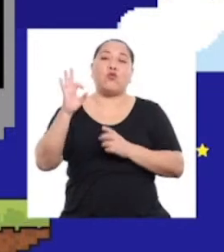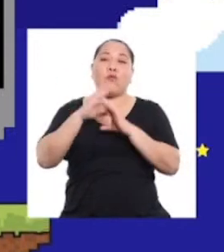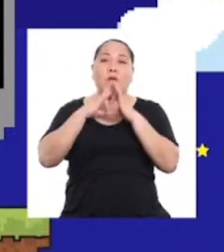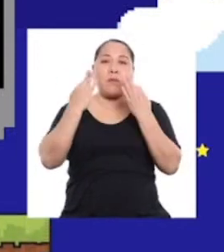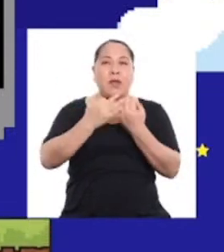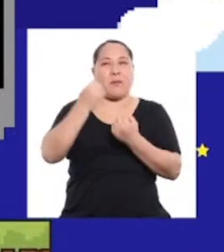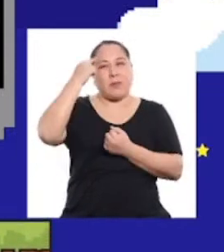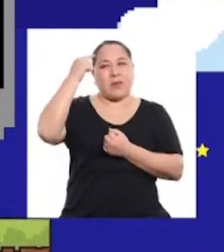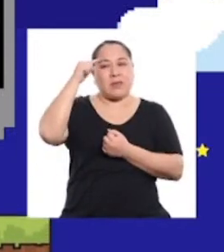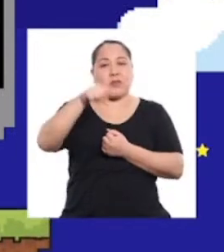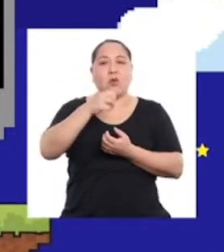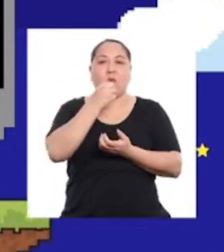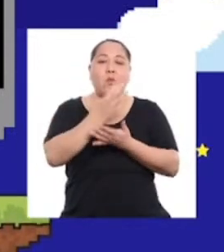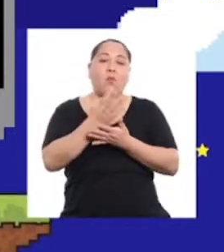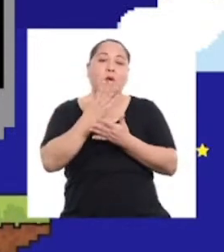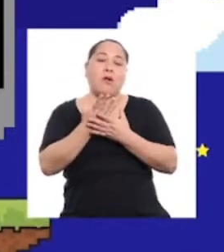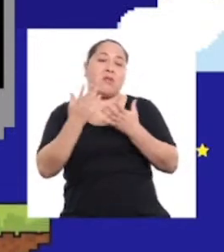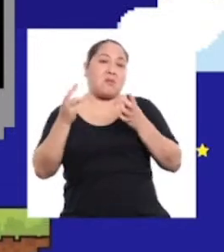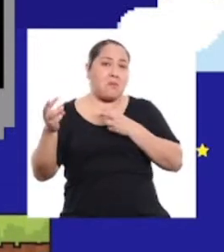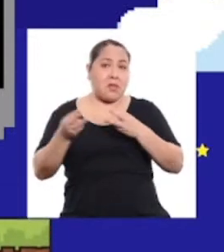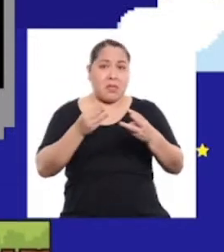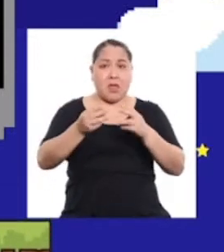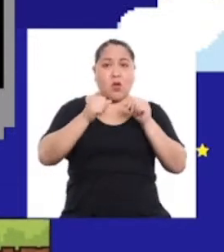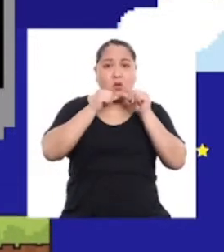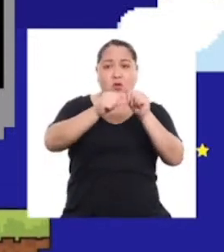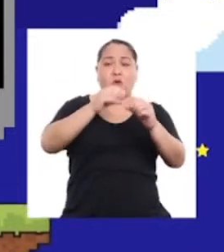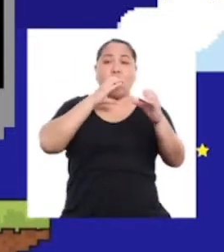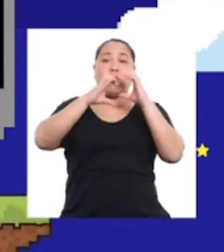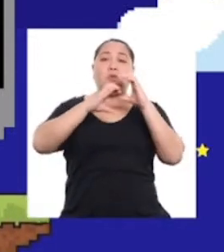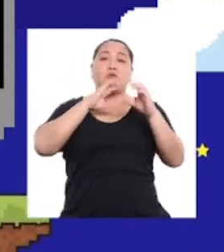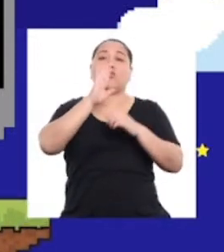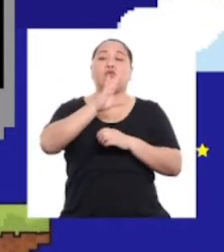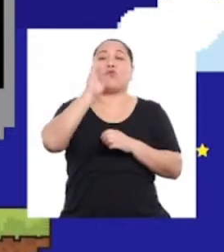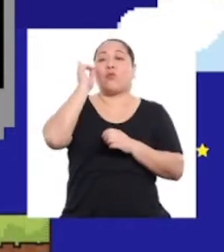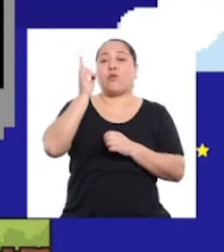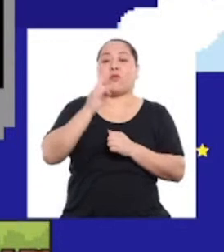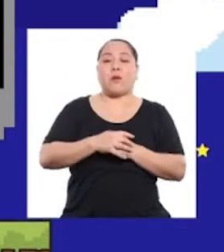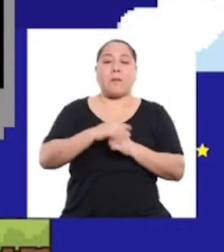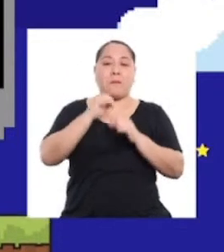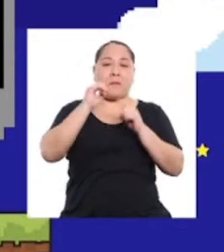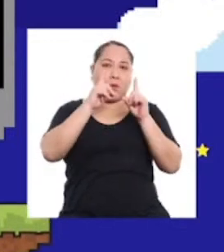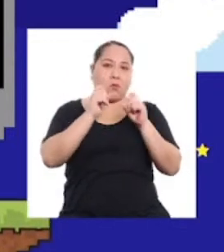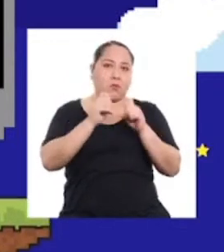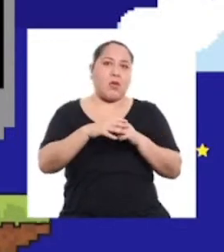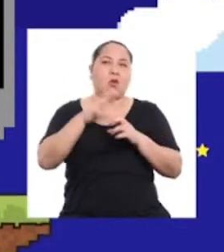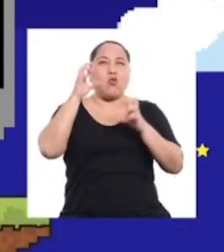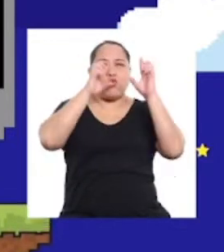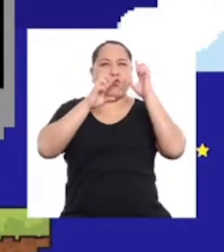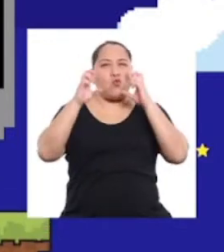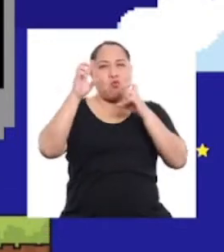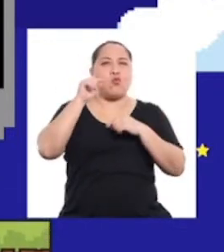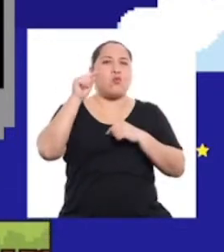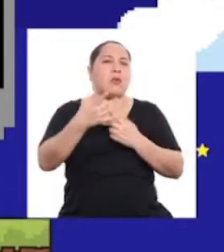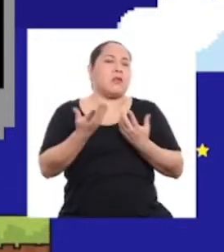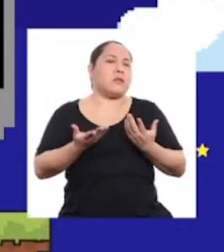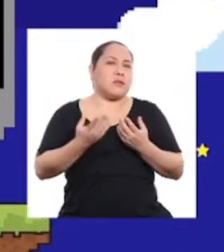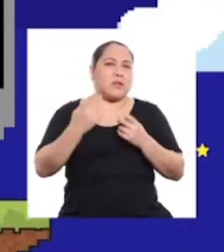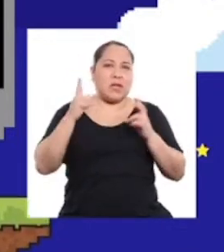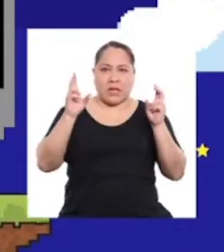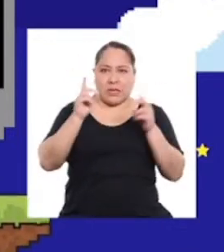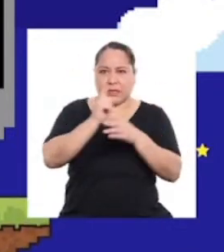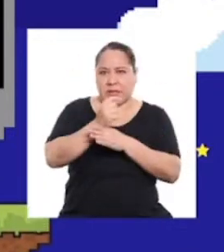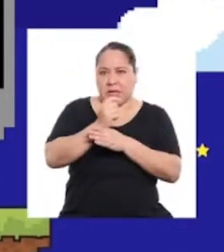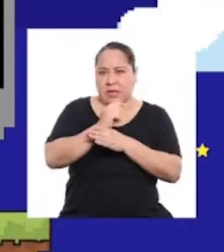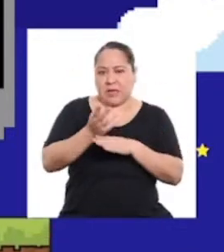familia piensan que esta es una buena forma de mantener la comunicación con su profesora y preguntar sobre las dudas que tuviera respecto a